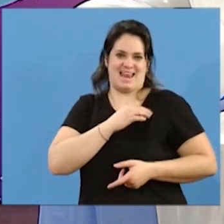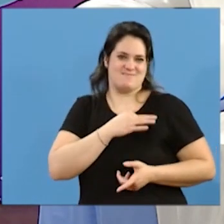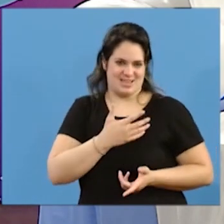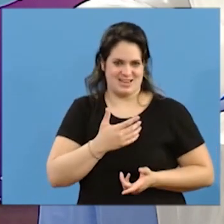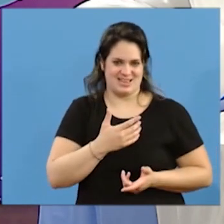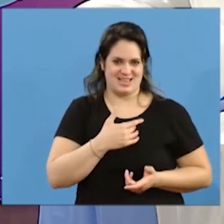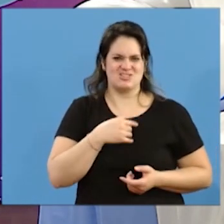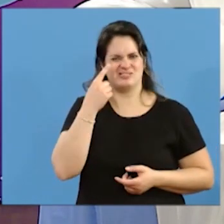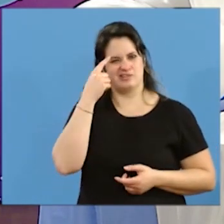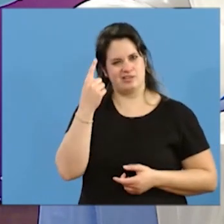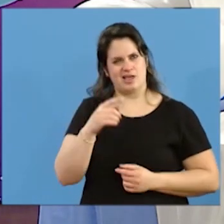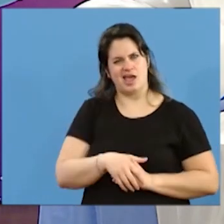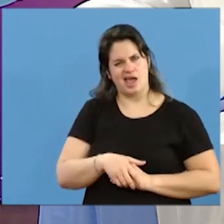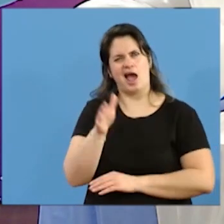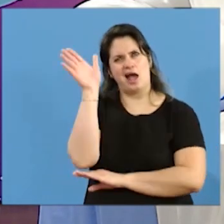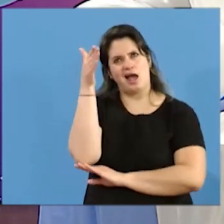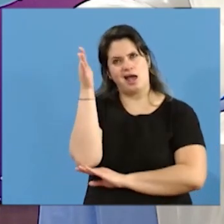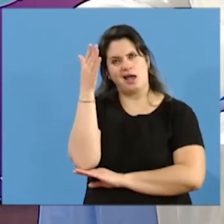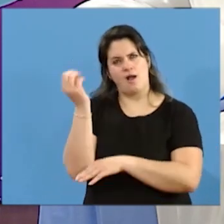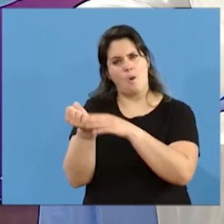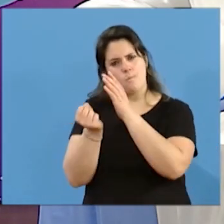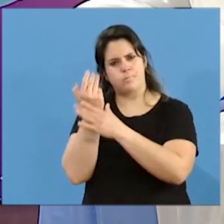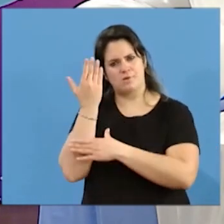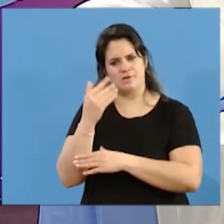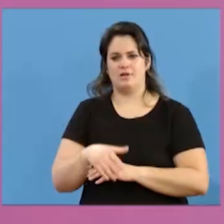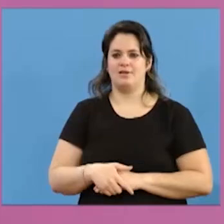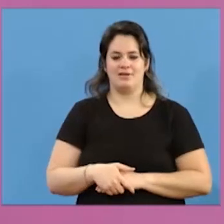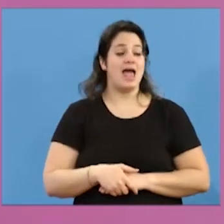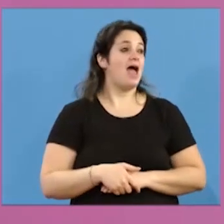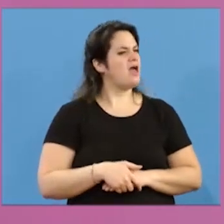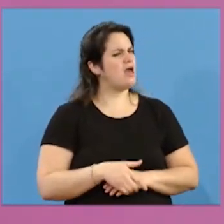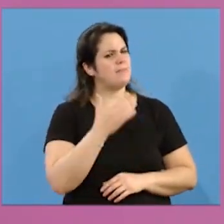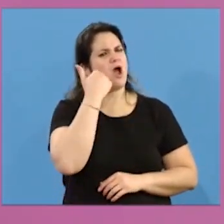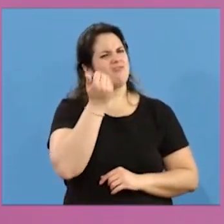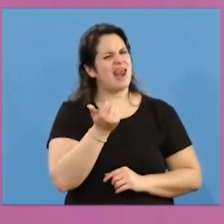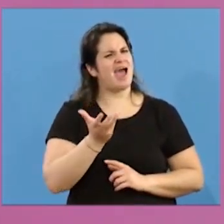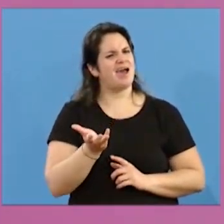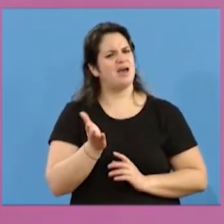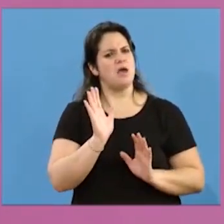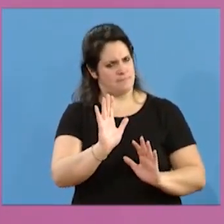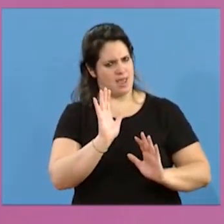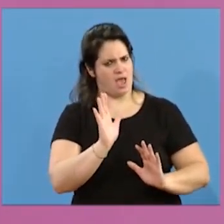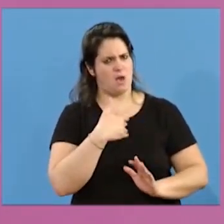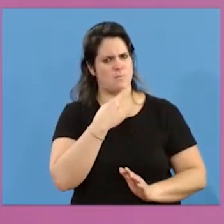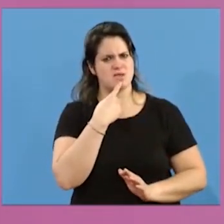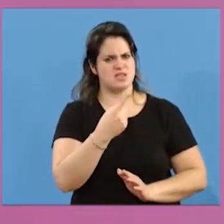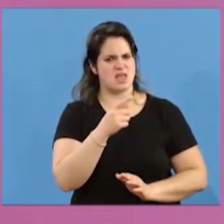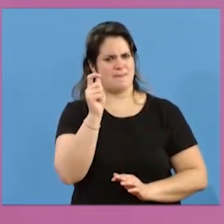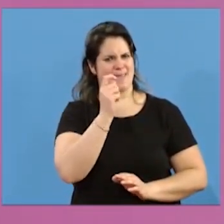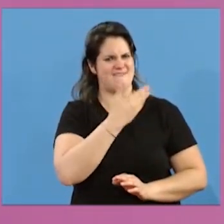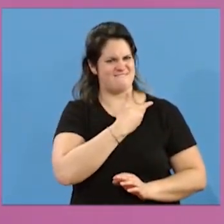se le ocurrió lo de nuestra bandera. Ah, güey, pero para vos es que está en